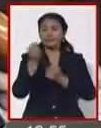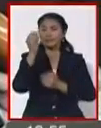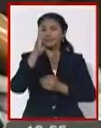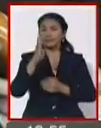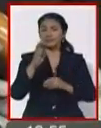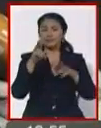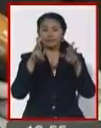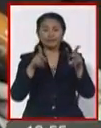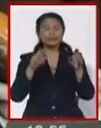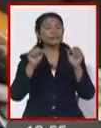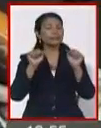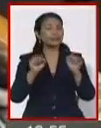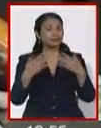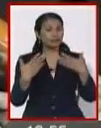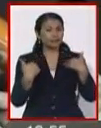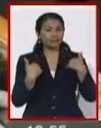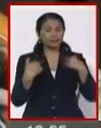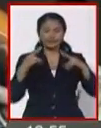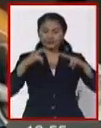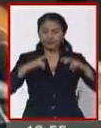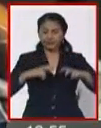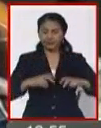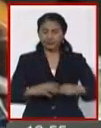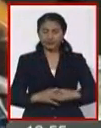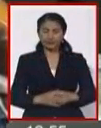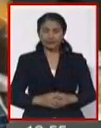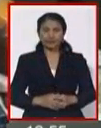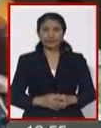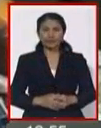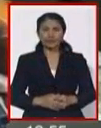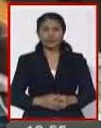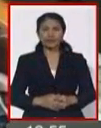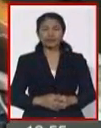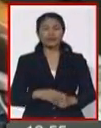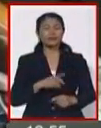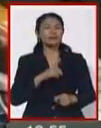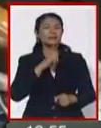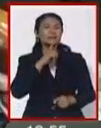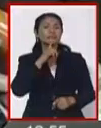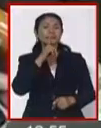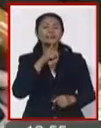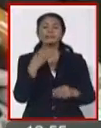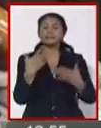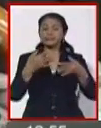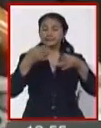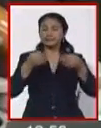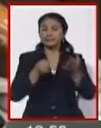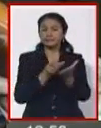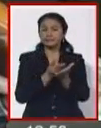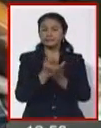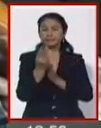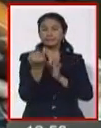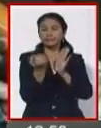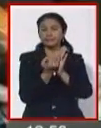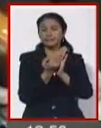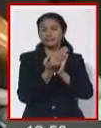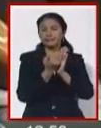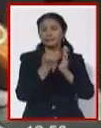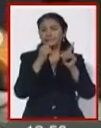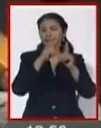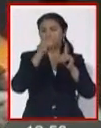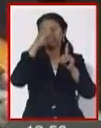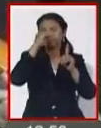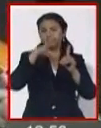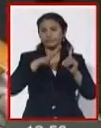que nuestros similares puedan realizar el estudio y con certeza establecer la verdadera identidad de